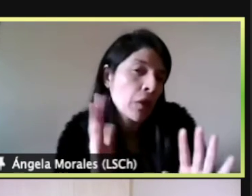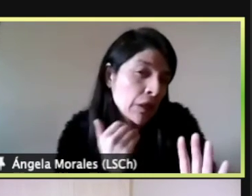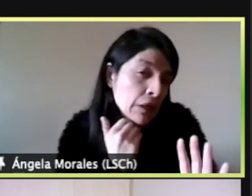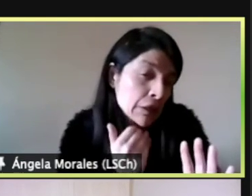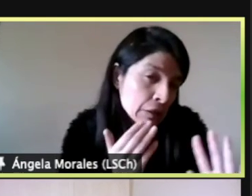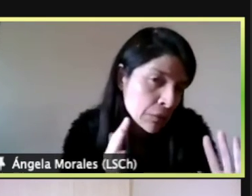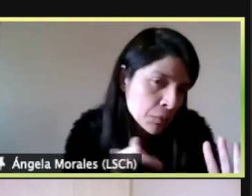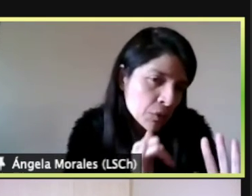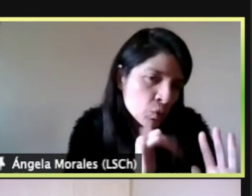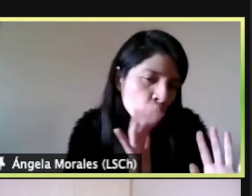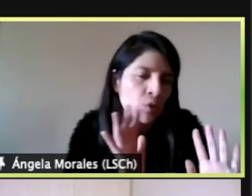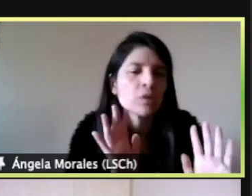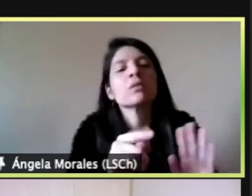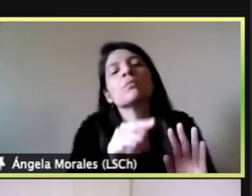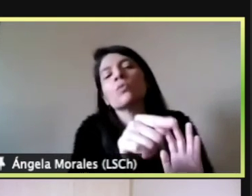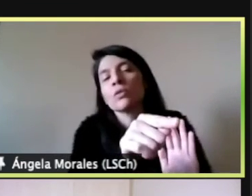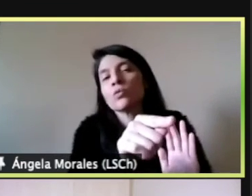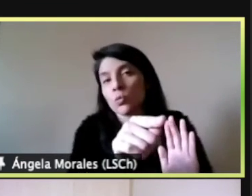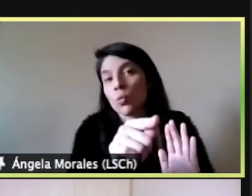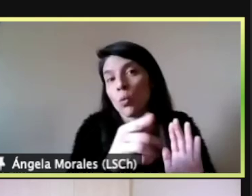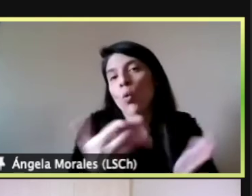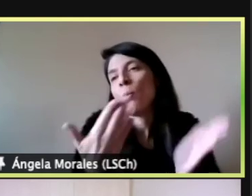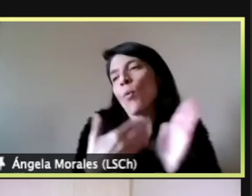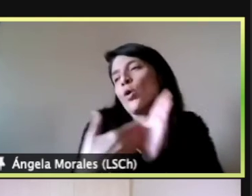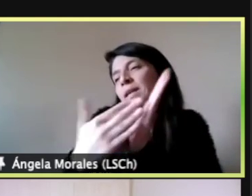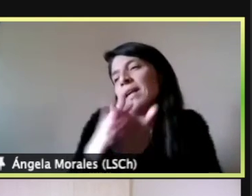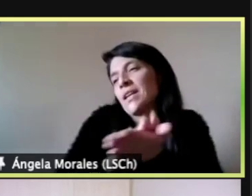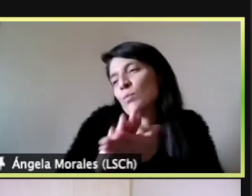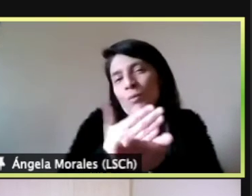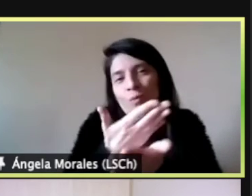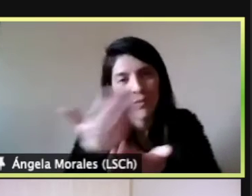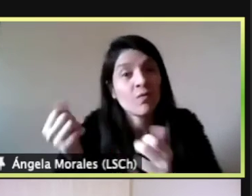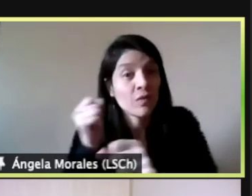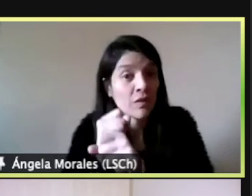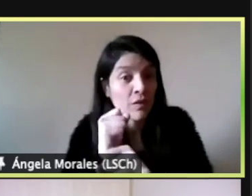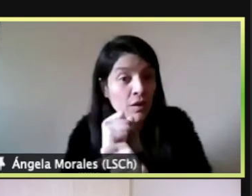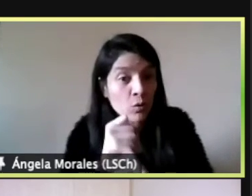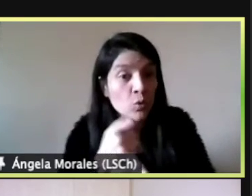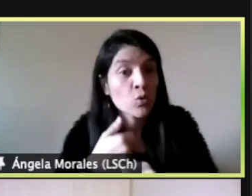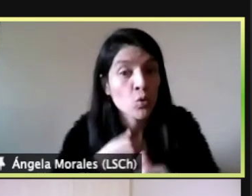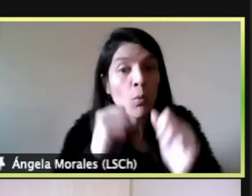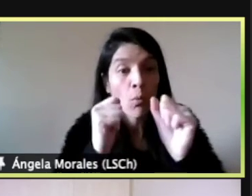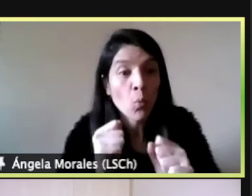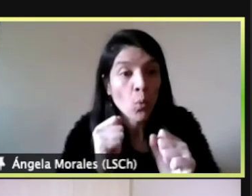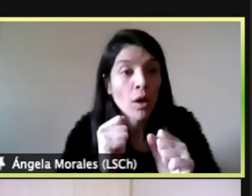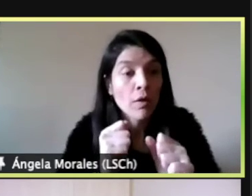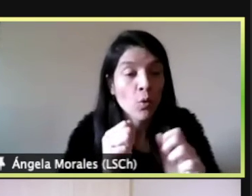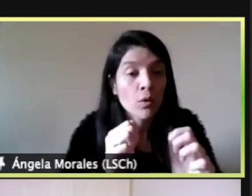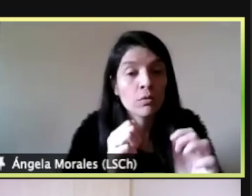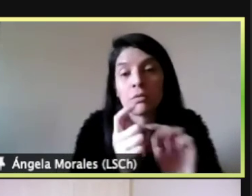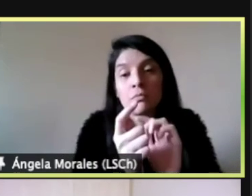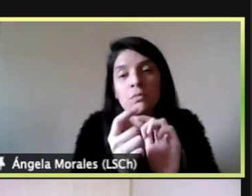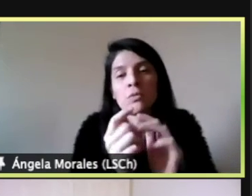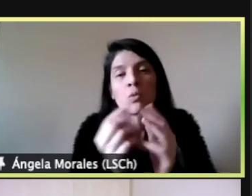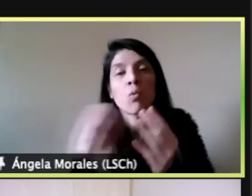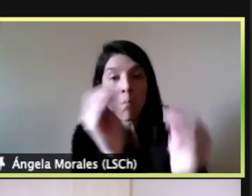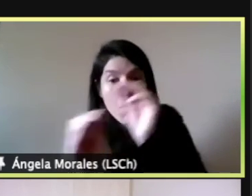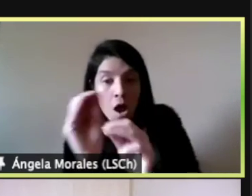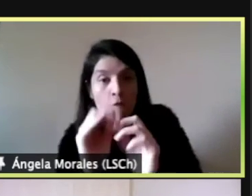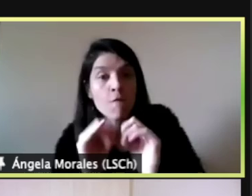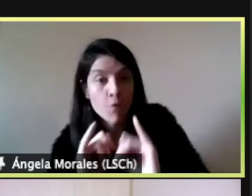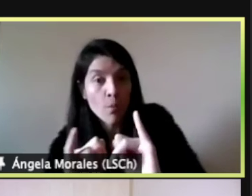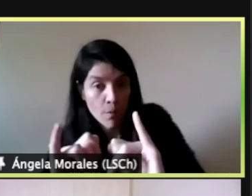podemos ir trabajando. Yo puedo ir moviendo esto. Por ejemplo, yo podría ir añadiendo información.